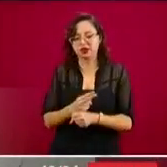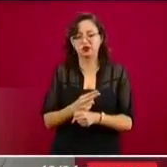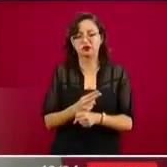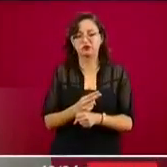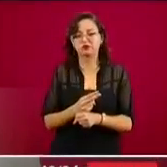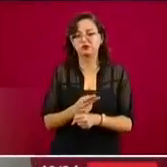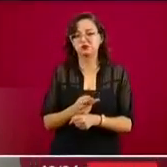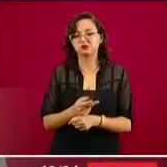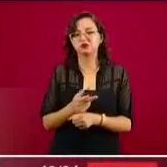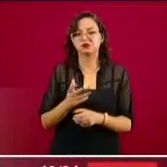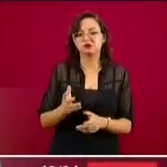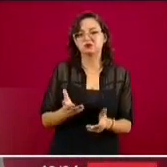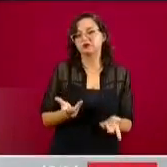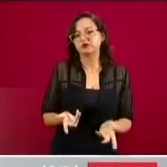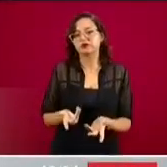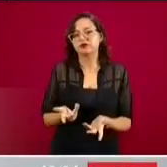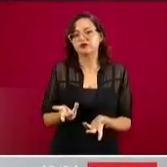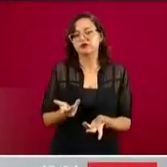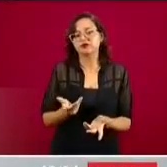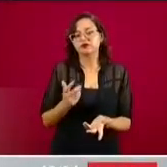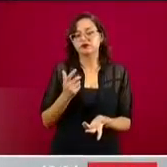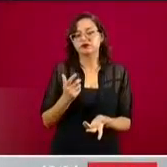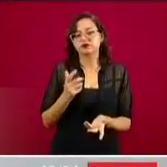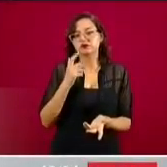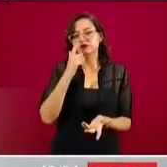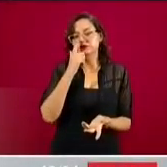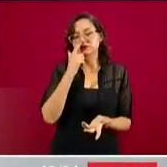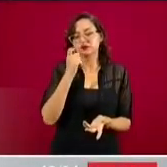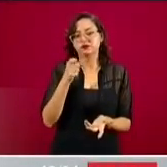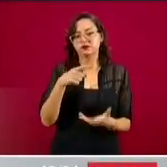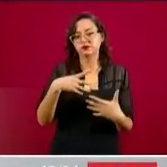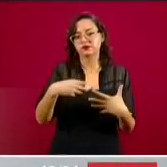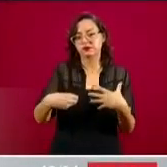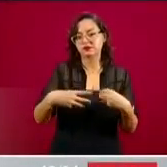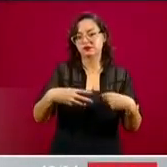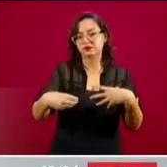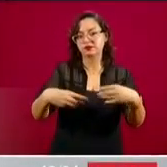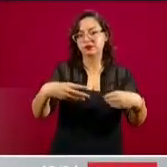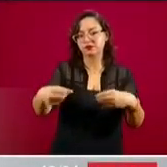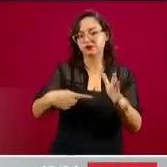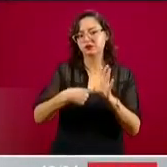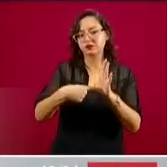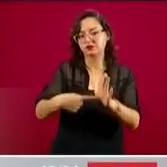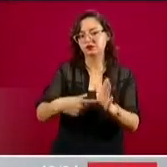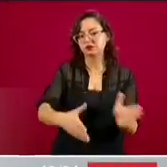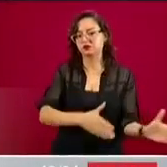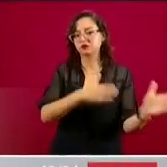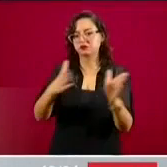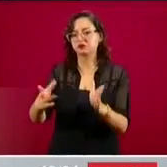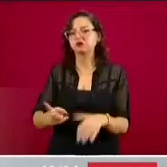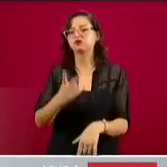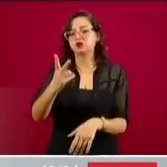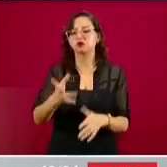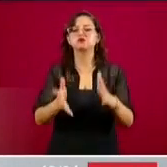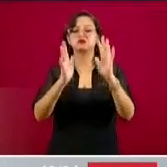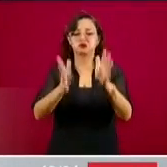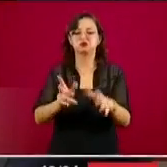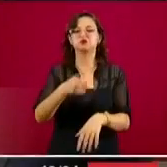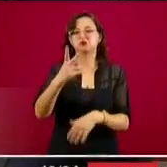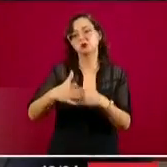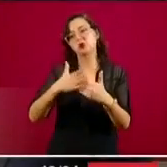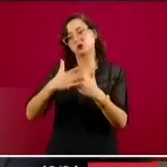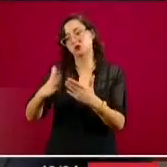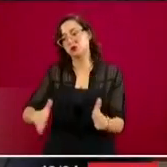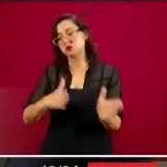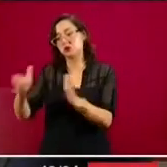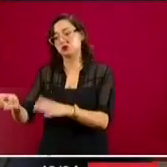cuando técnicamente llegamos al punto donde la intensidad de la transmisión revelaba fase 2, dijimos ya estamos en fase 2. Pero